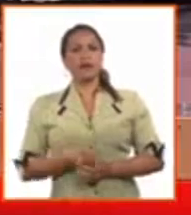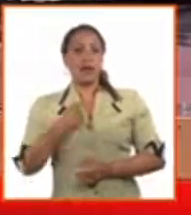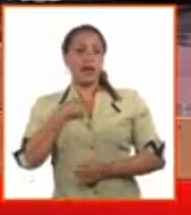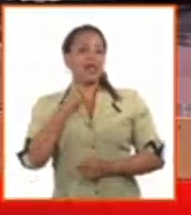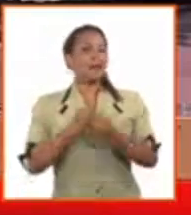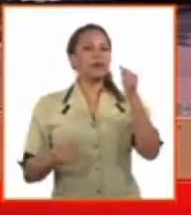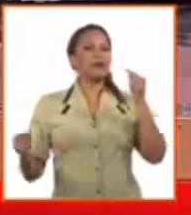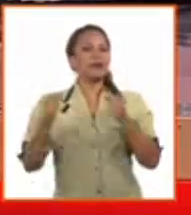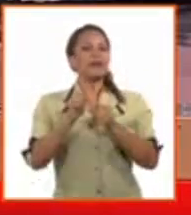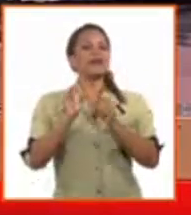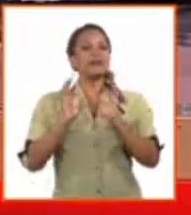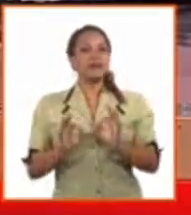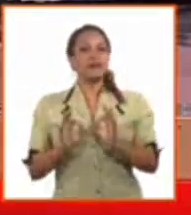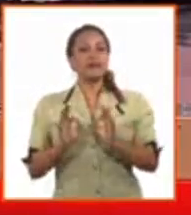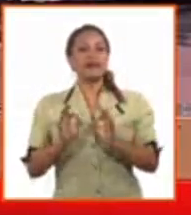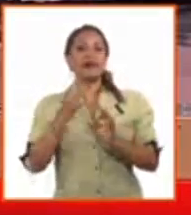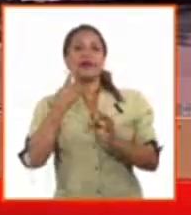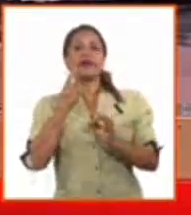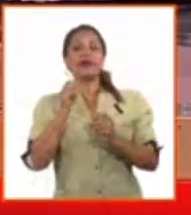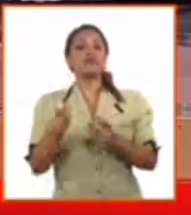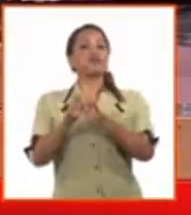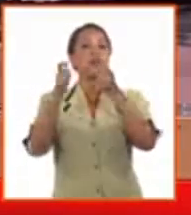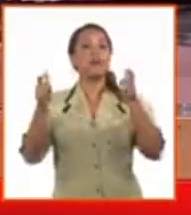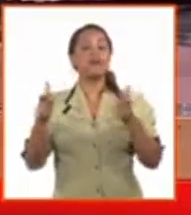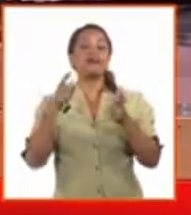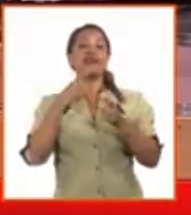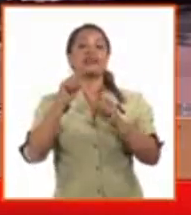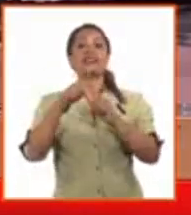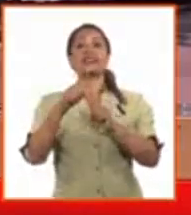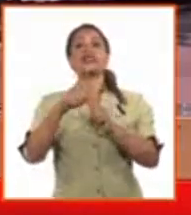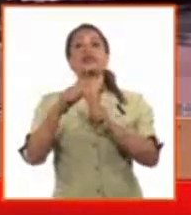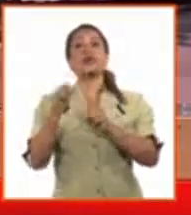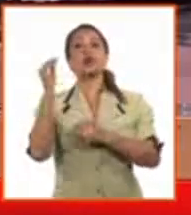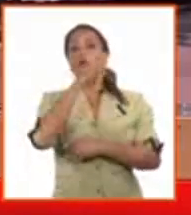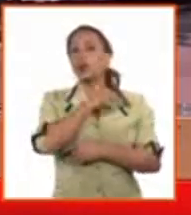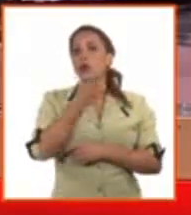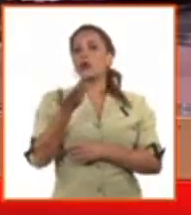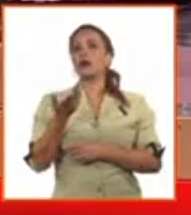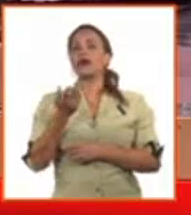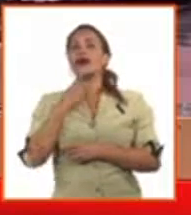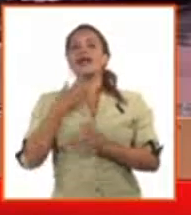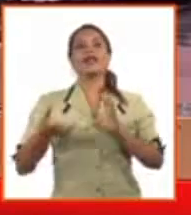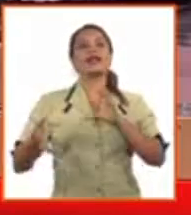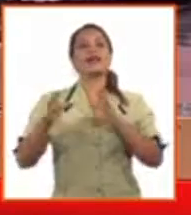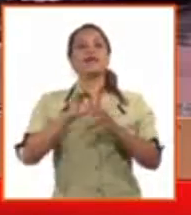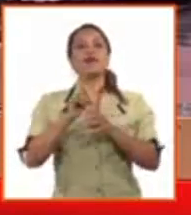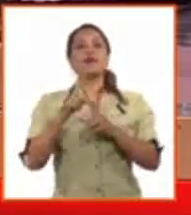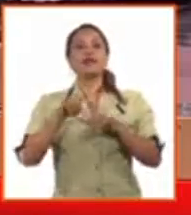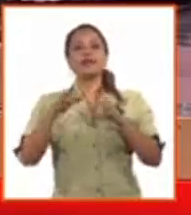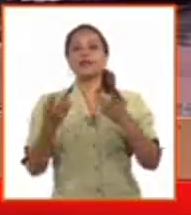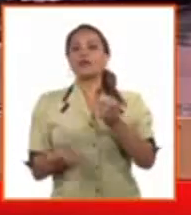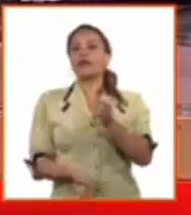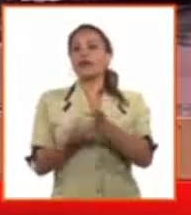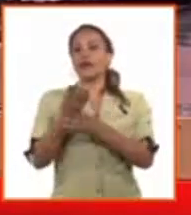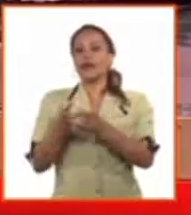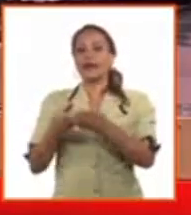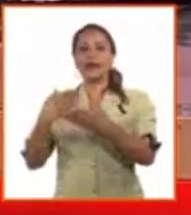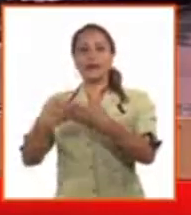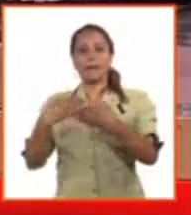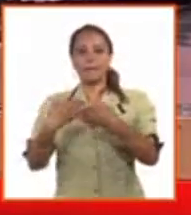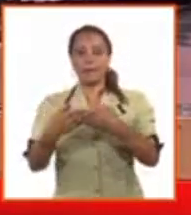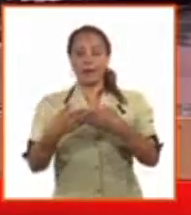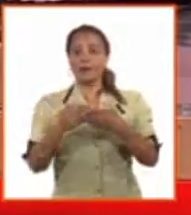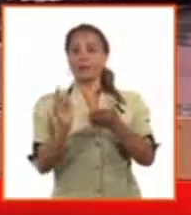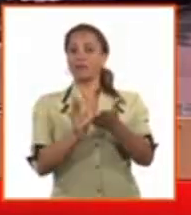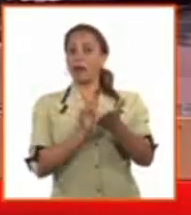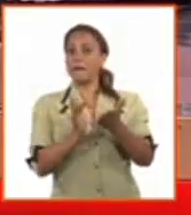la prioridad sigue siendo la soberanía tecnológica la búsqueda de soluciones nacionales las maneras de enfrentar desde el talento formado en el